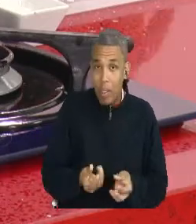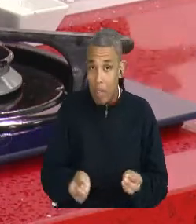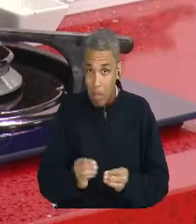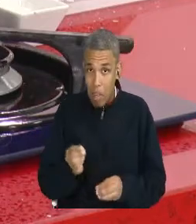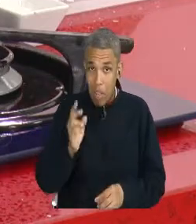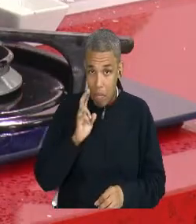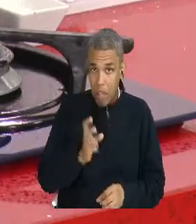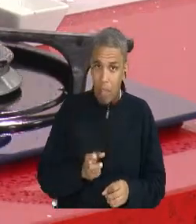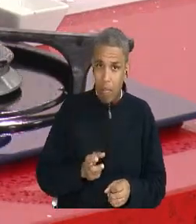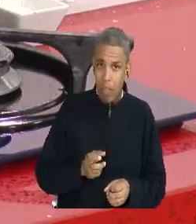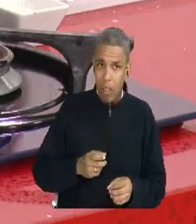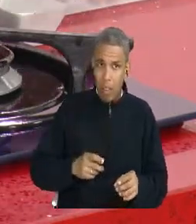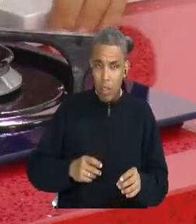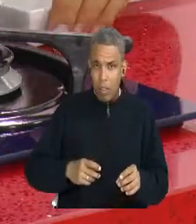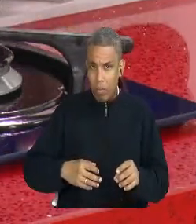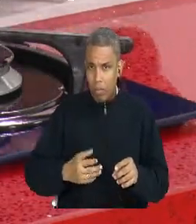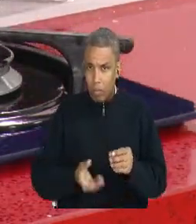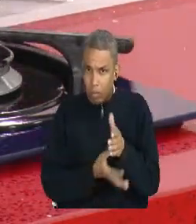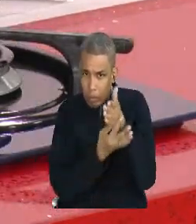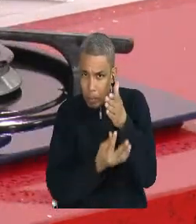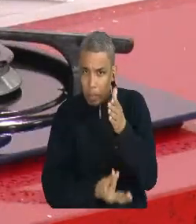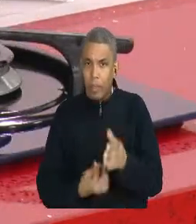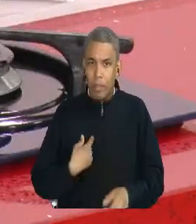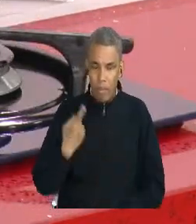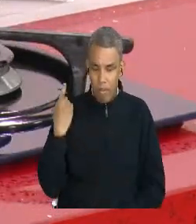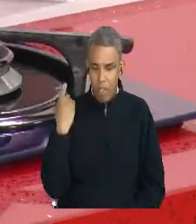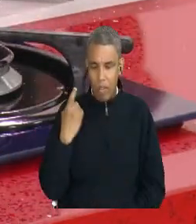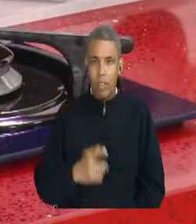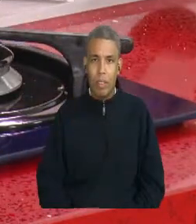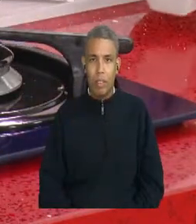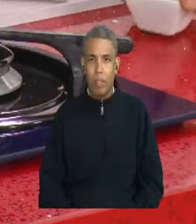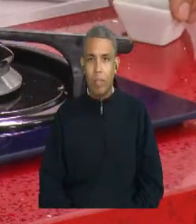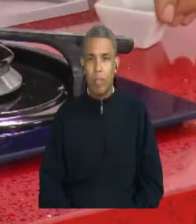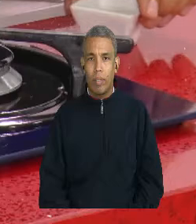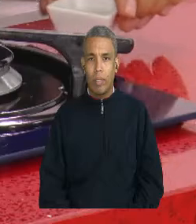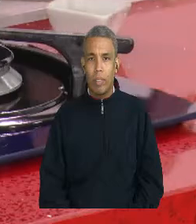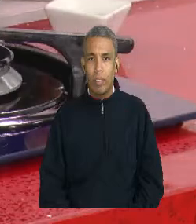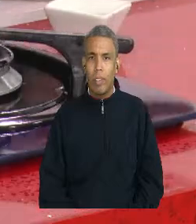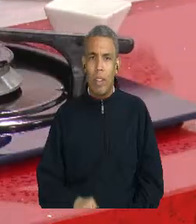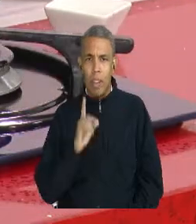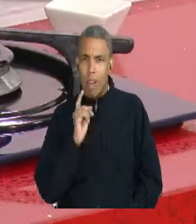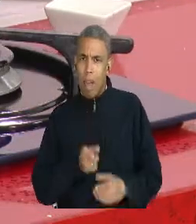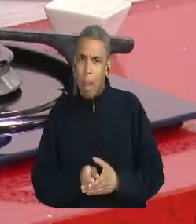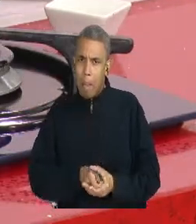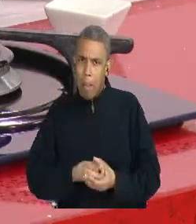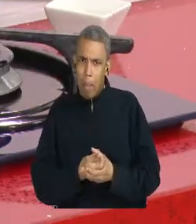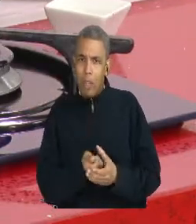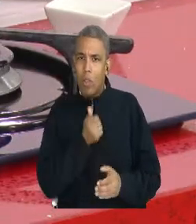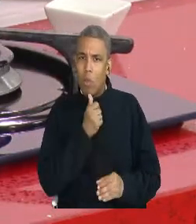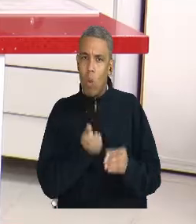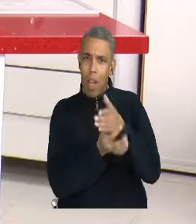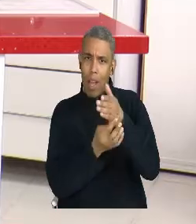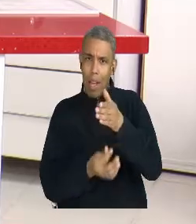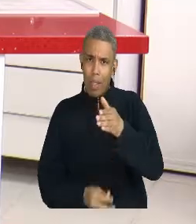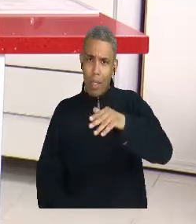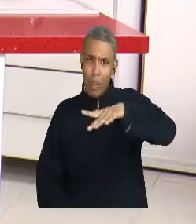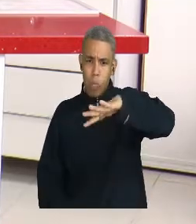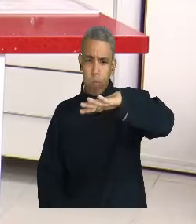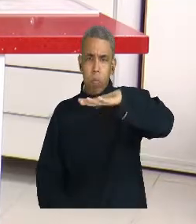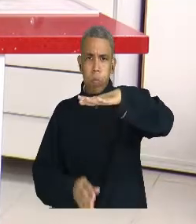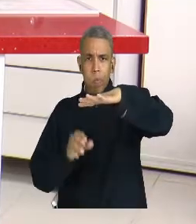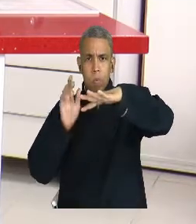No, todavía, no, le falta un poquito. Sí, señor. La papa quedó en el fondo. Ya me aprendí la tendencia. Tiene que automáticamente subir